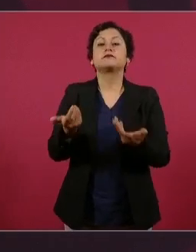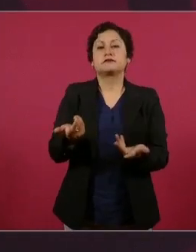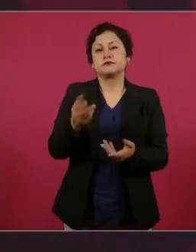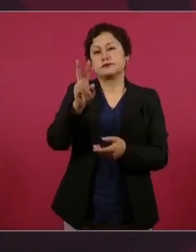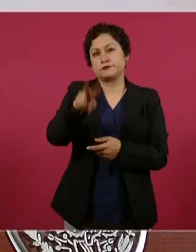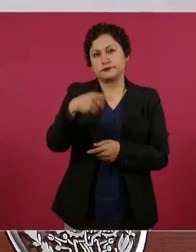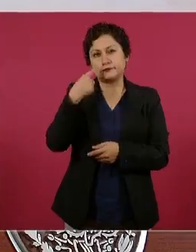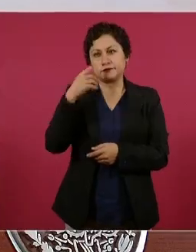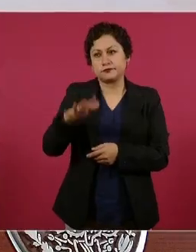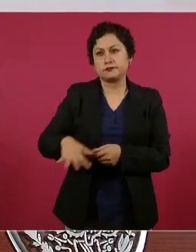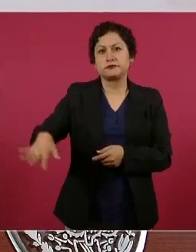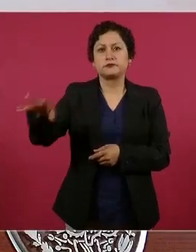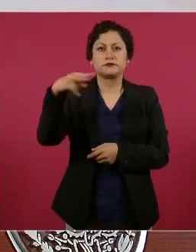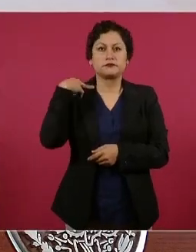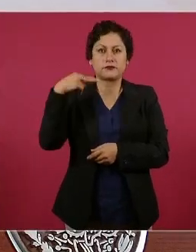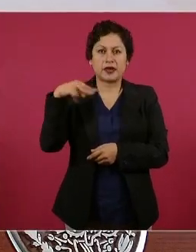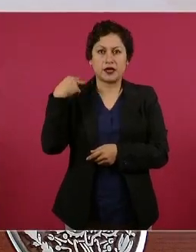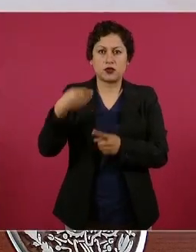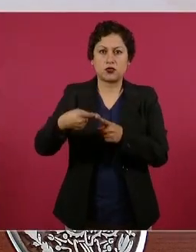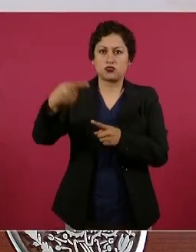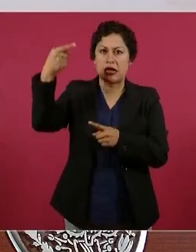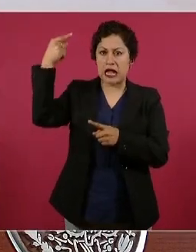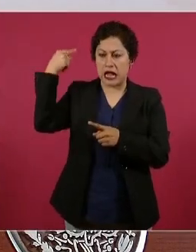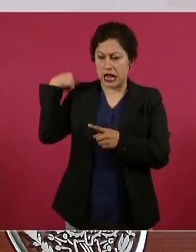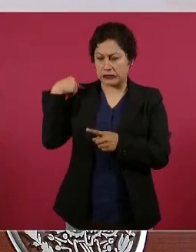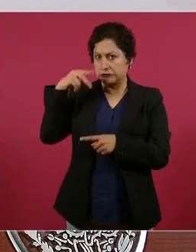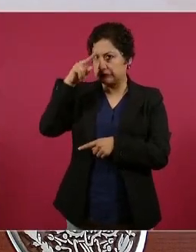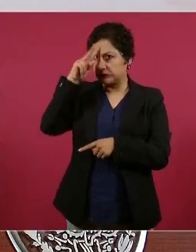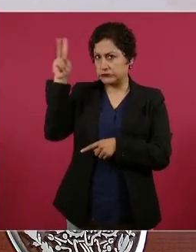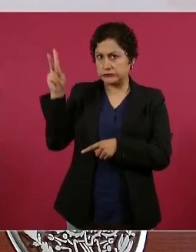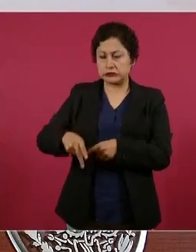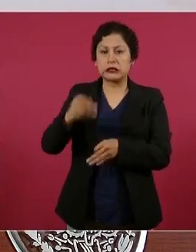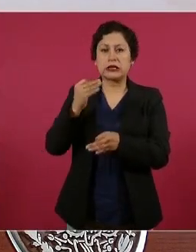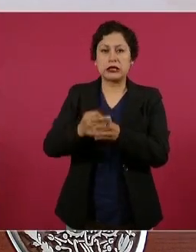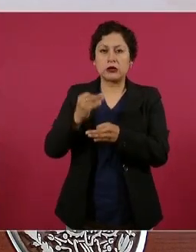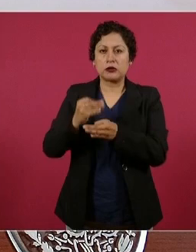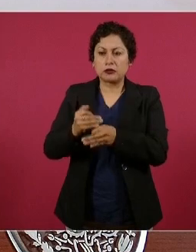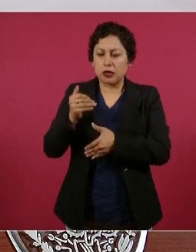combatir la delincuencia.